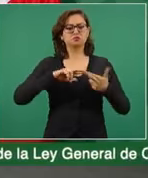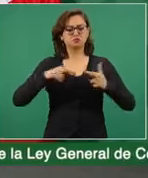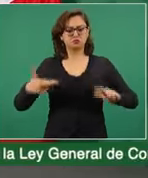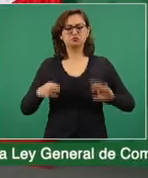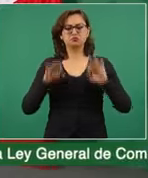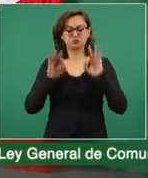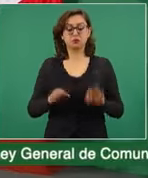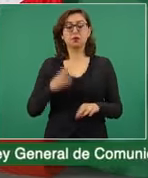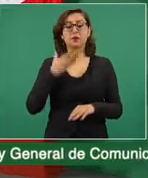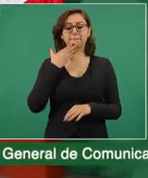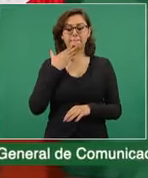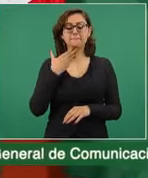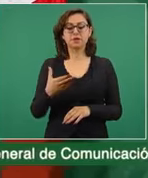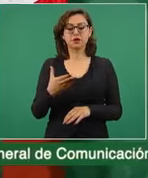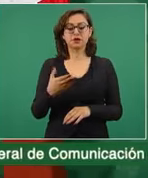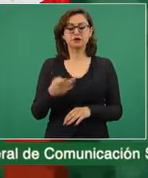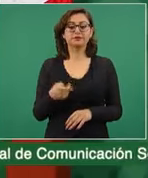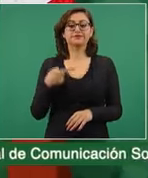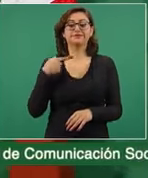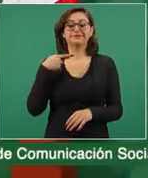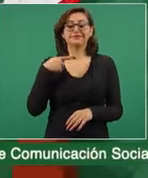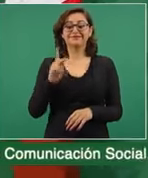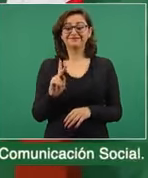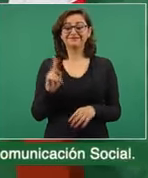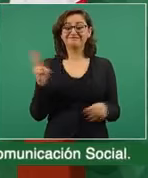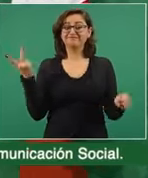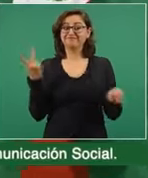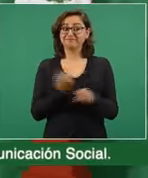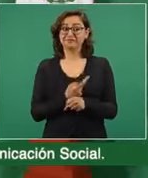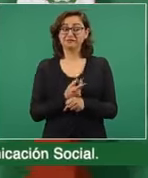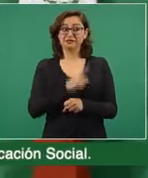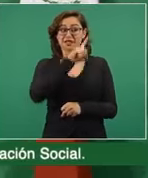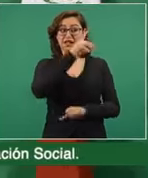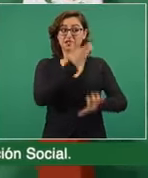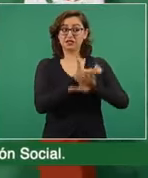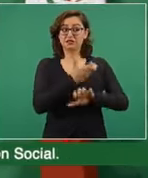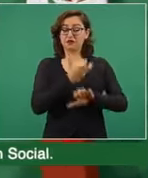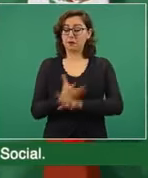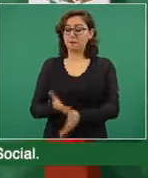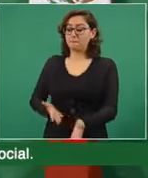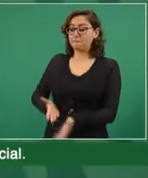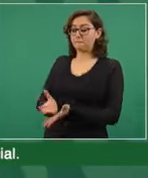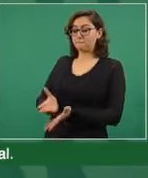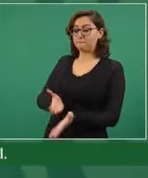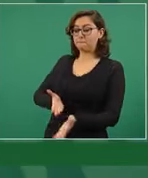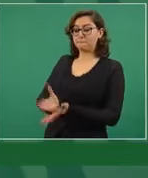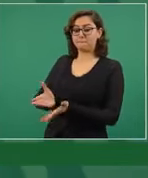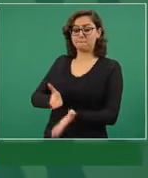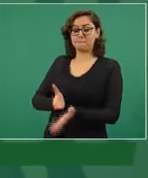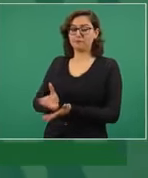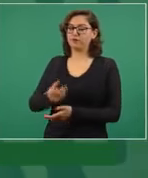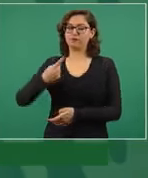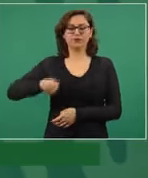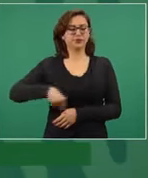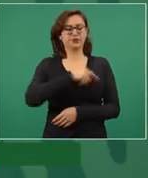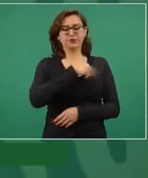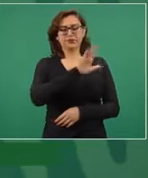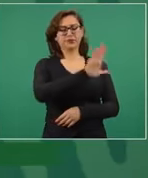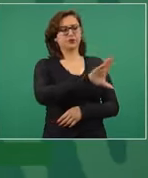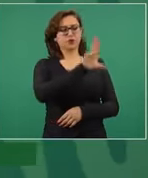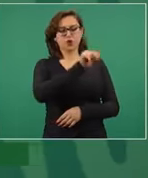no aceptamos operativos como los que se aplicaban